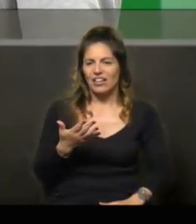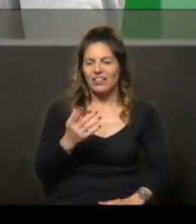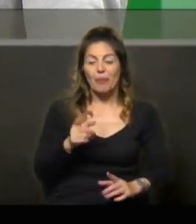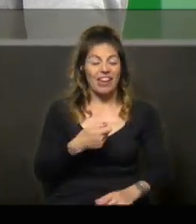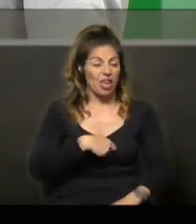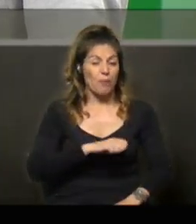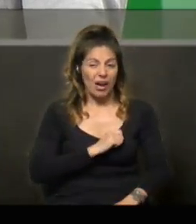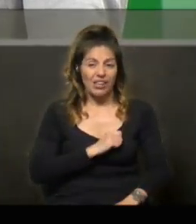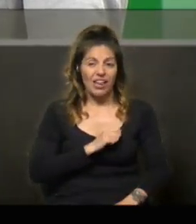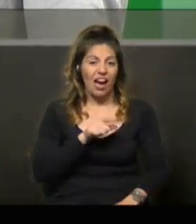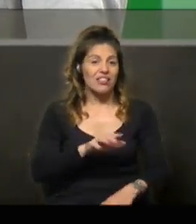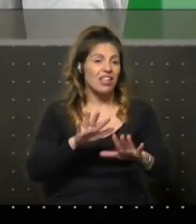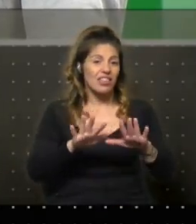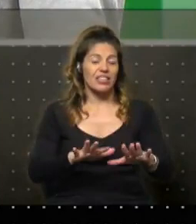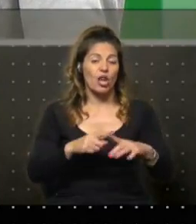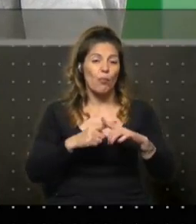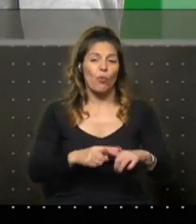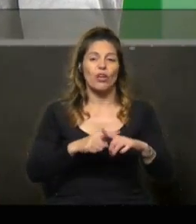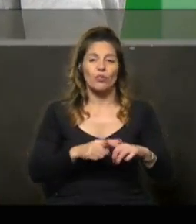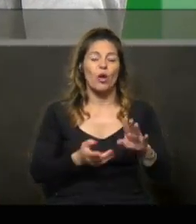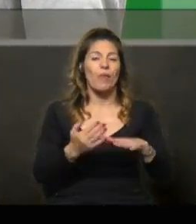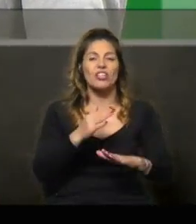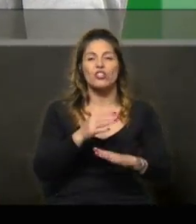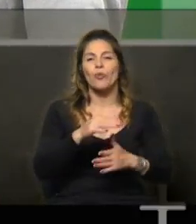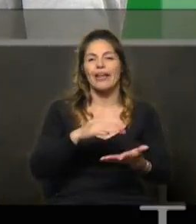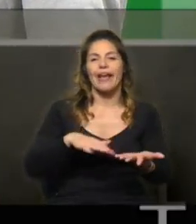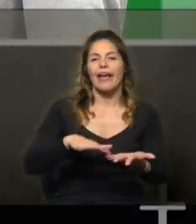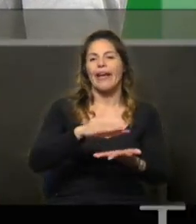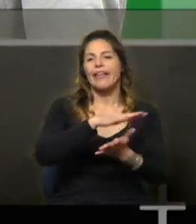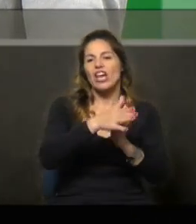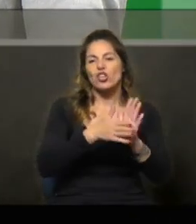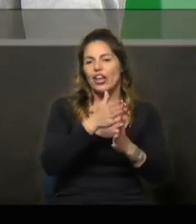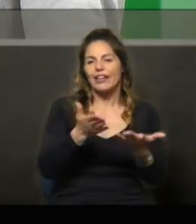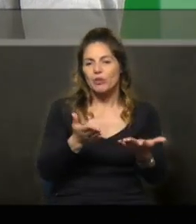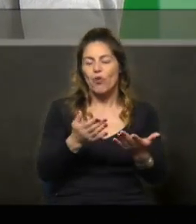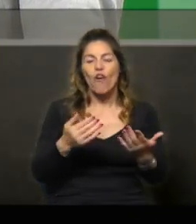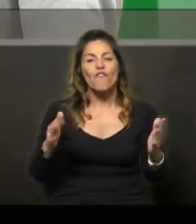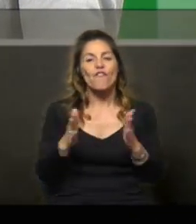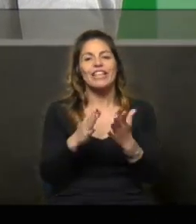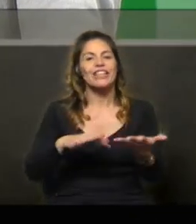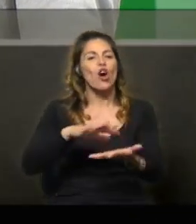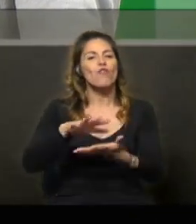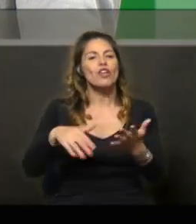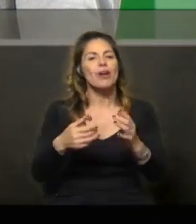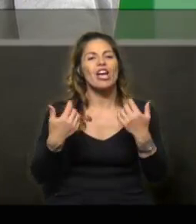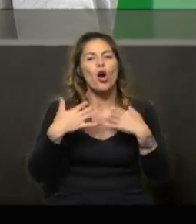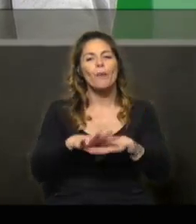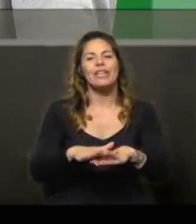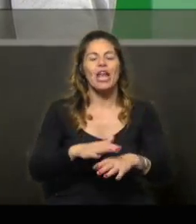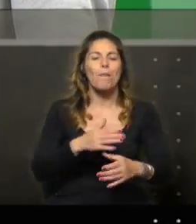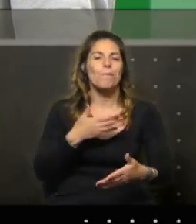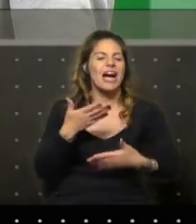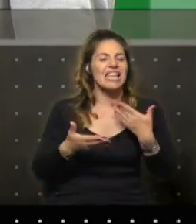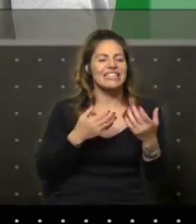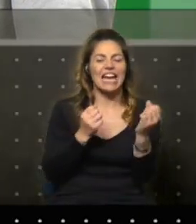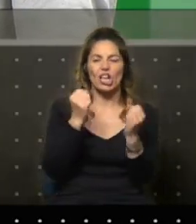en España y ahí se detiene por una más sobre el nacionalismo estamos frente a un fenómeno que combina el malestar económico